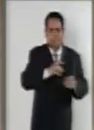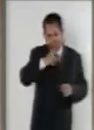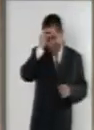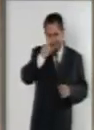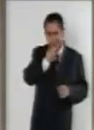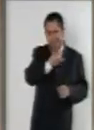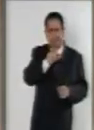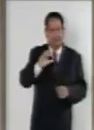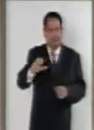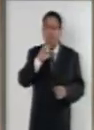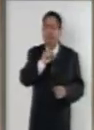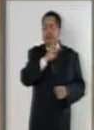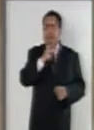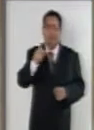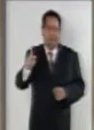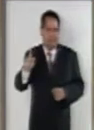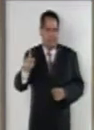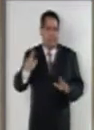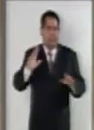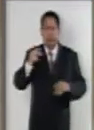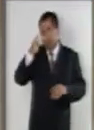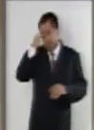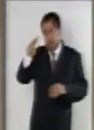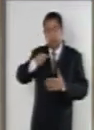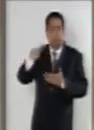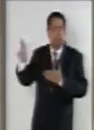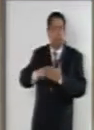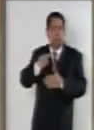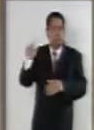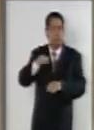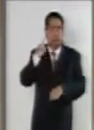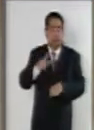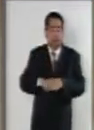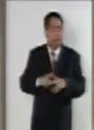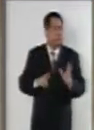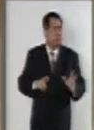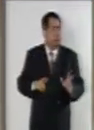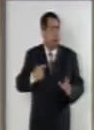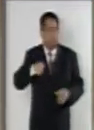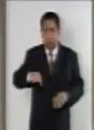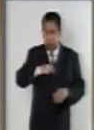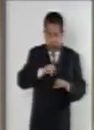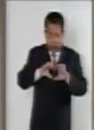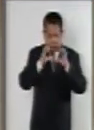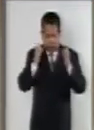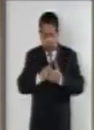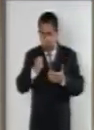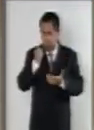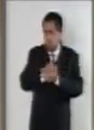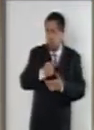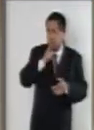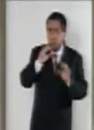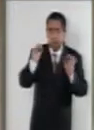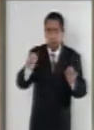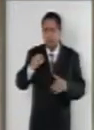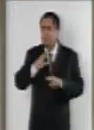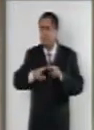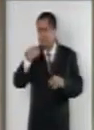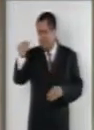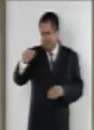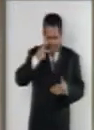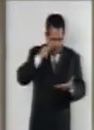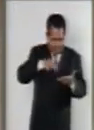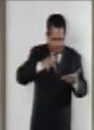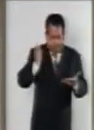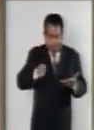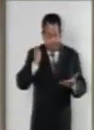comercial transpacífico que ya firmó el gobierno federal, aunque no lo haya ratificado, bueno, ni siquiera ha recibido el